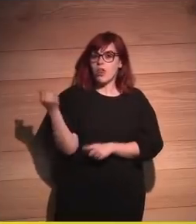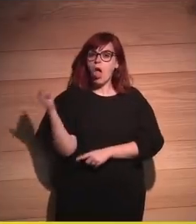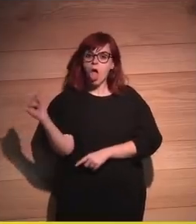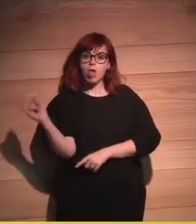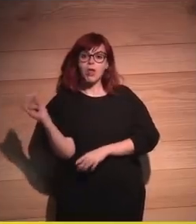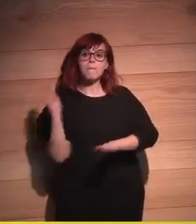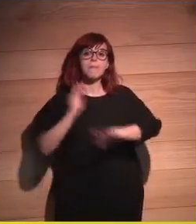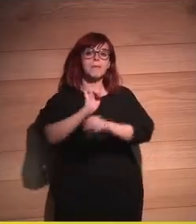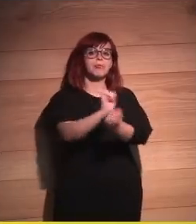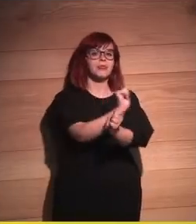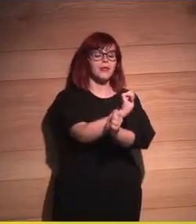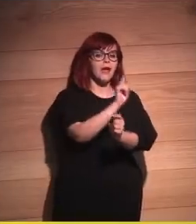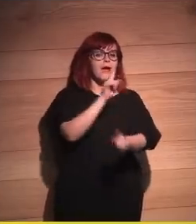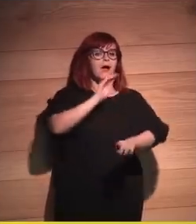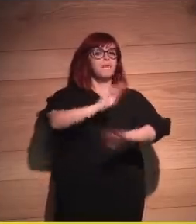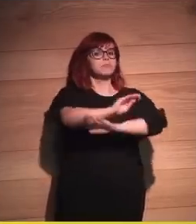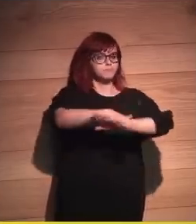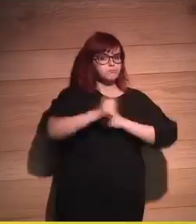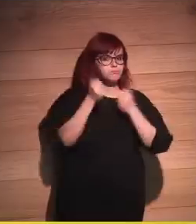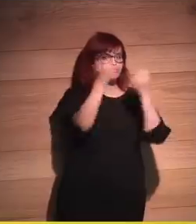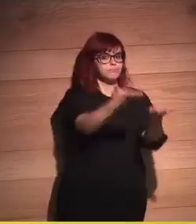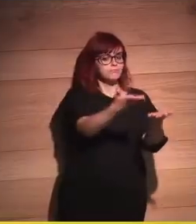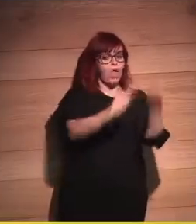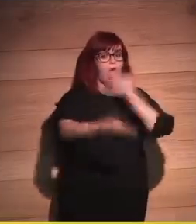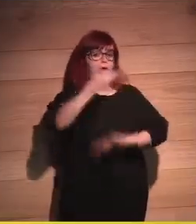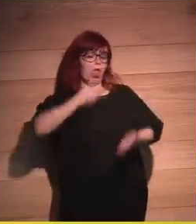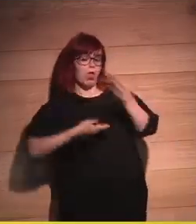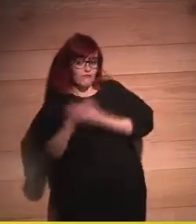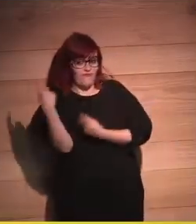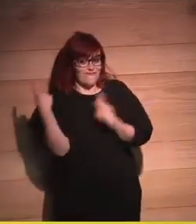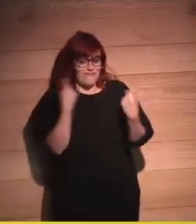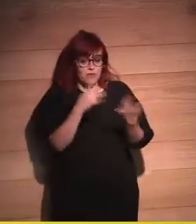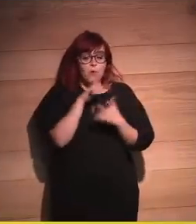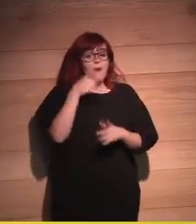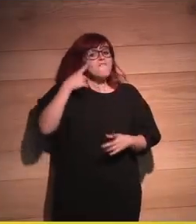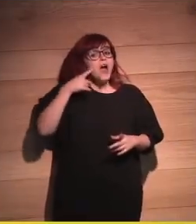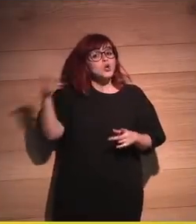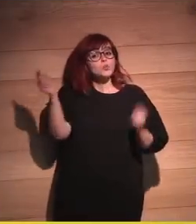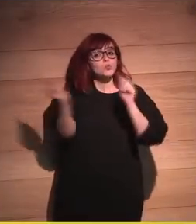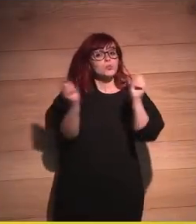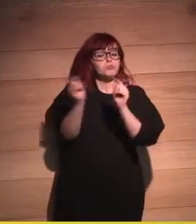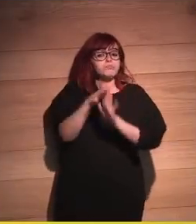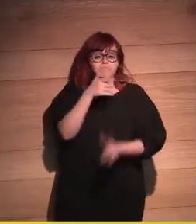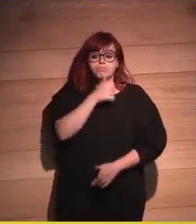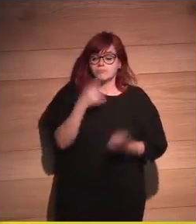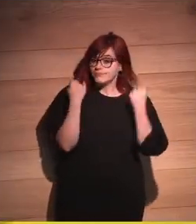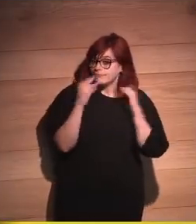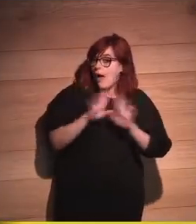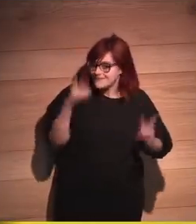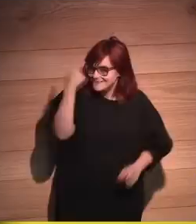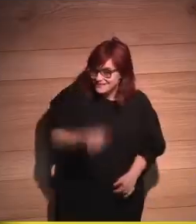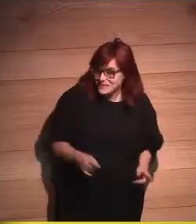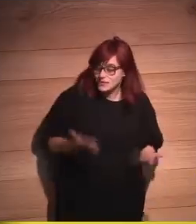dinero, les dan ese dinero. Y ya no cabe duda de que tú con tu banquero discutes poco. Y esa